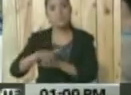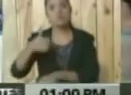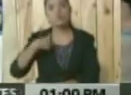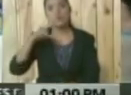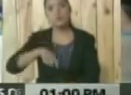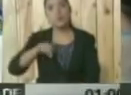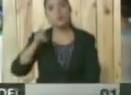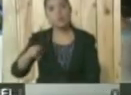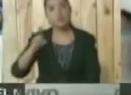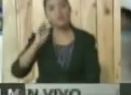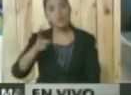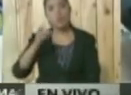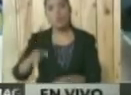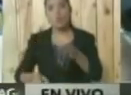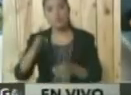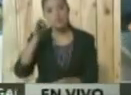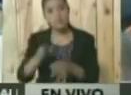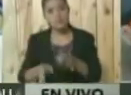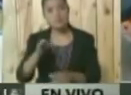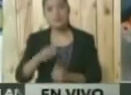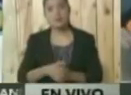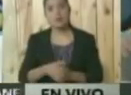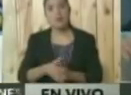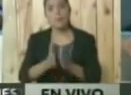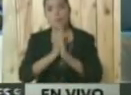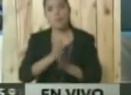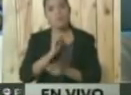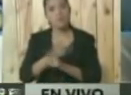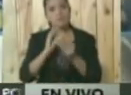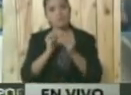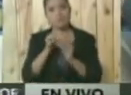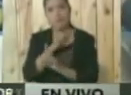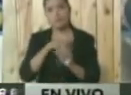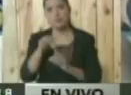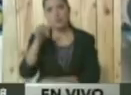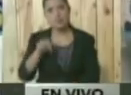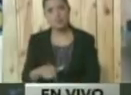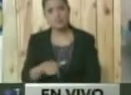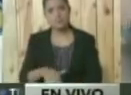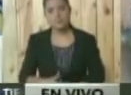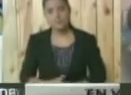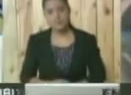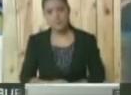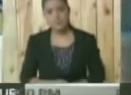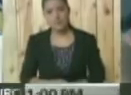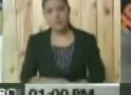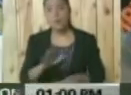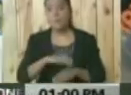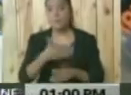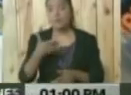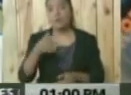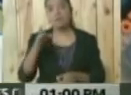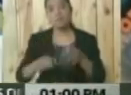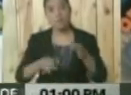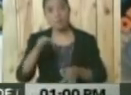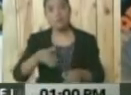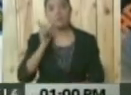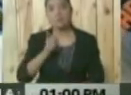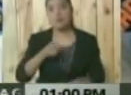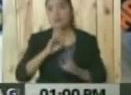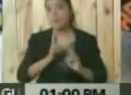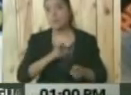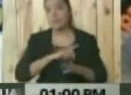necesito que se me haga justicia, necesito que se repare la situación irregular, el delito que se cometió, de manera que el tribunal perfectamente tiene que